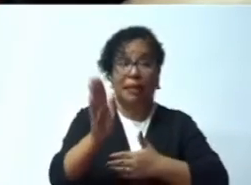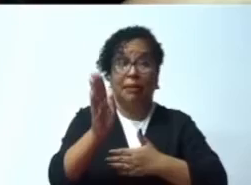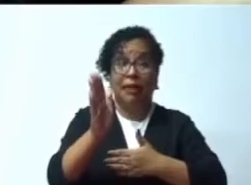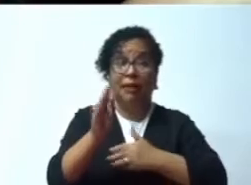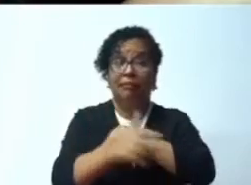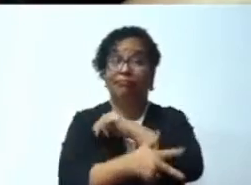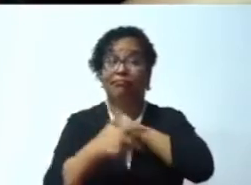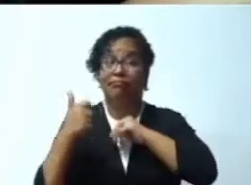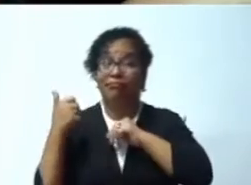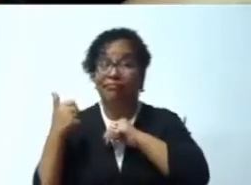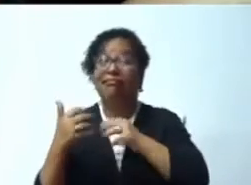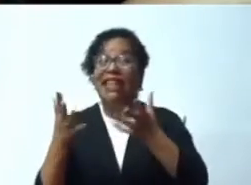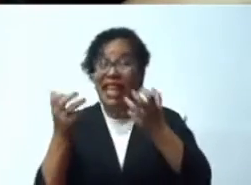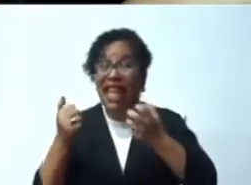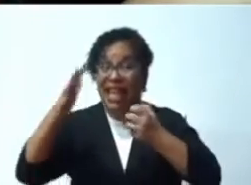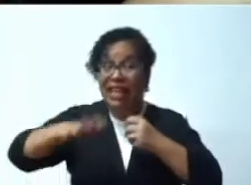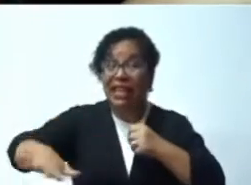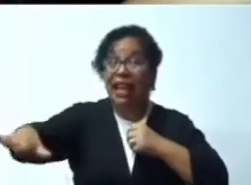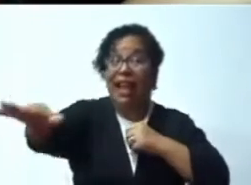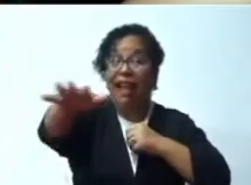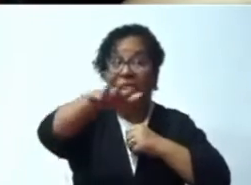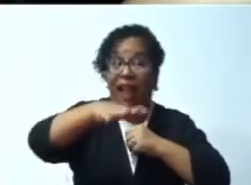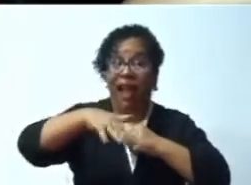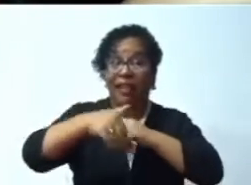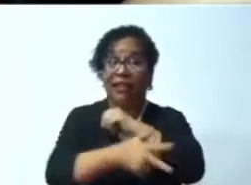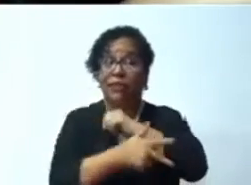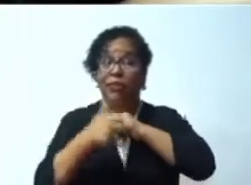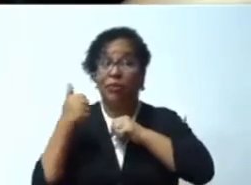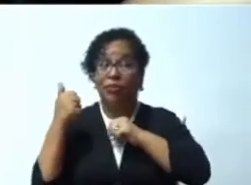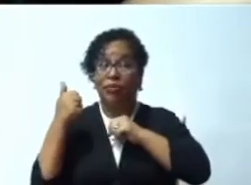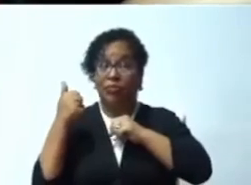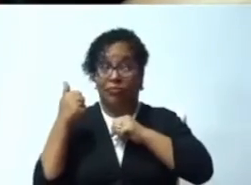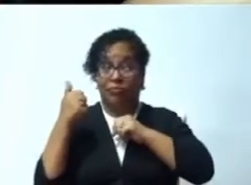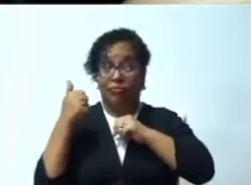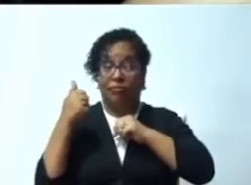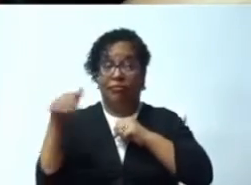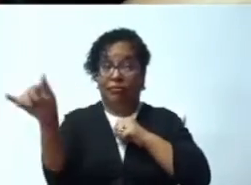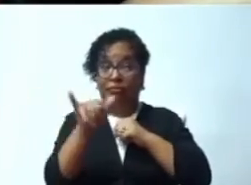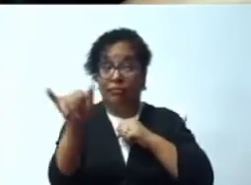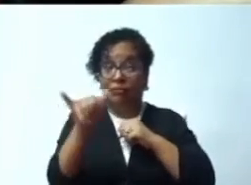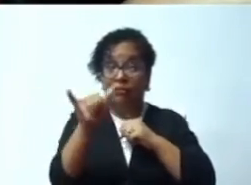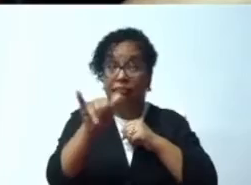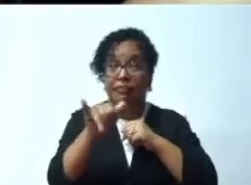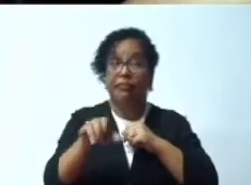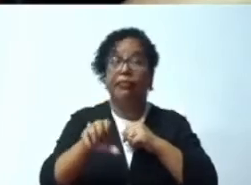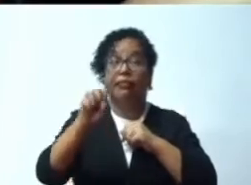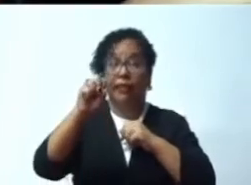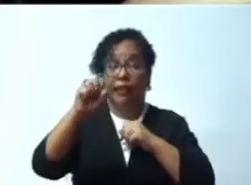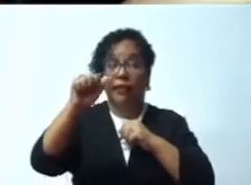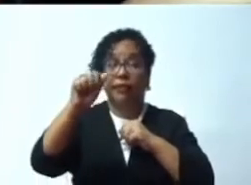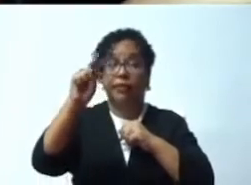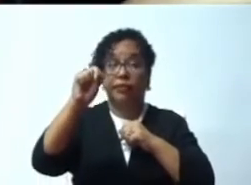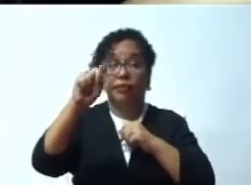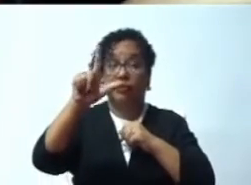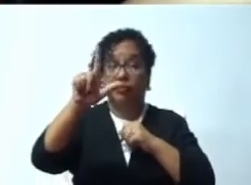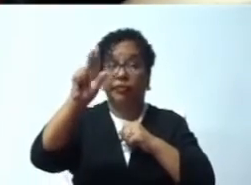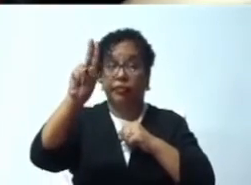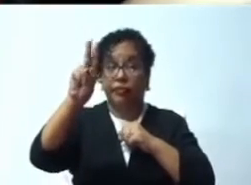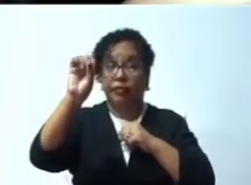director y que también el director del CEA de San Luis, que también no se deje involucrar en ese